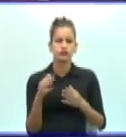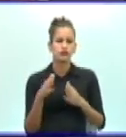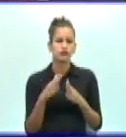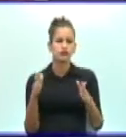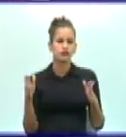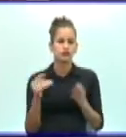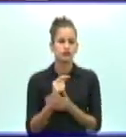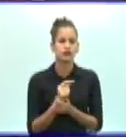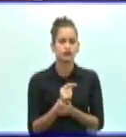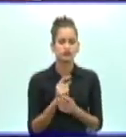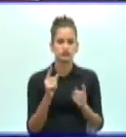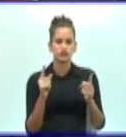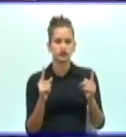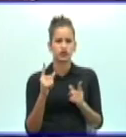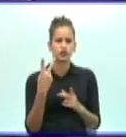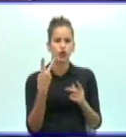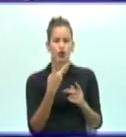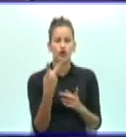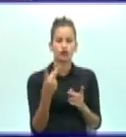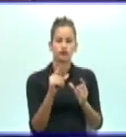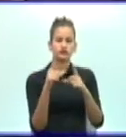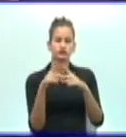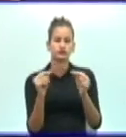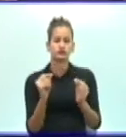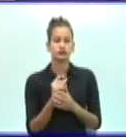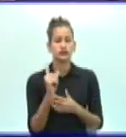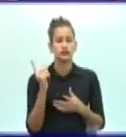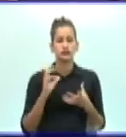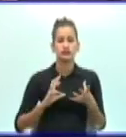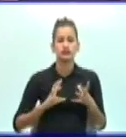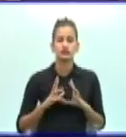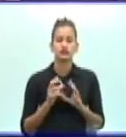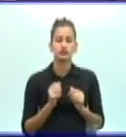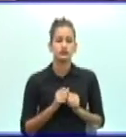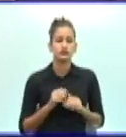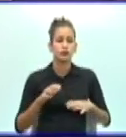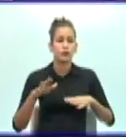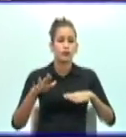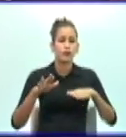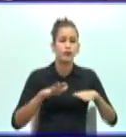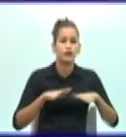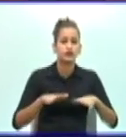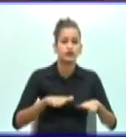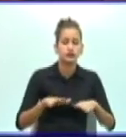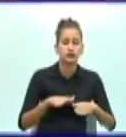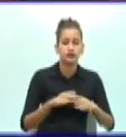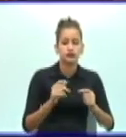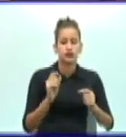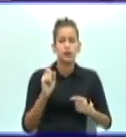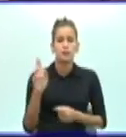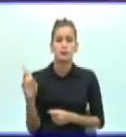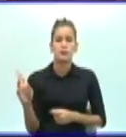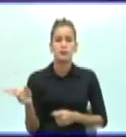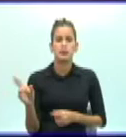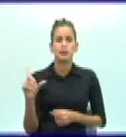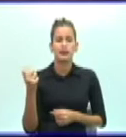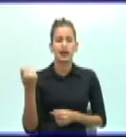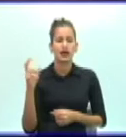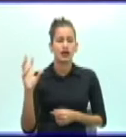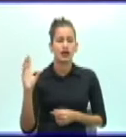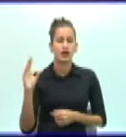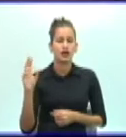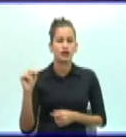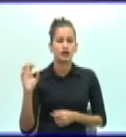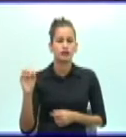determinado también. Quiere decir que las figuras se trasladan en el plano en una dirección, en un